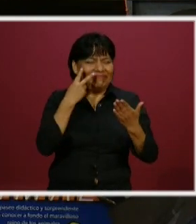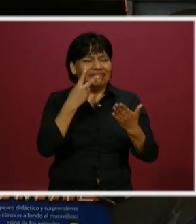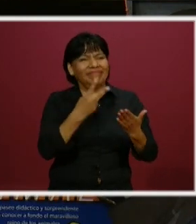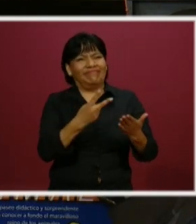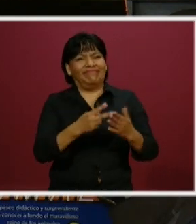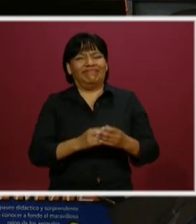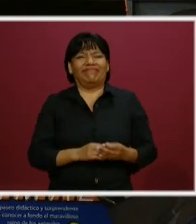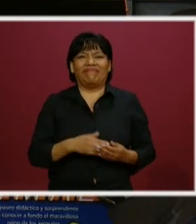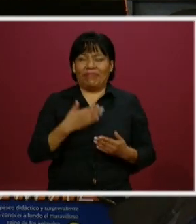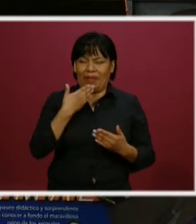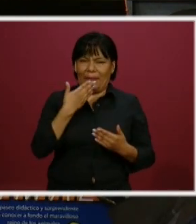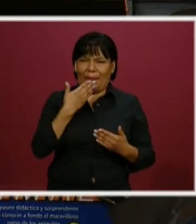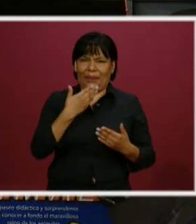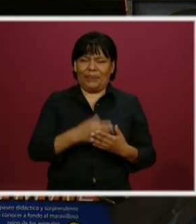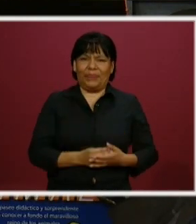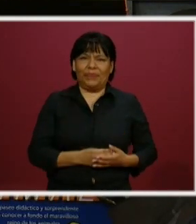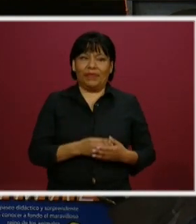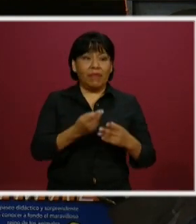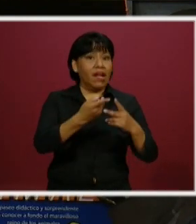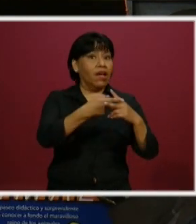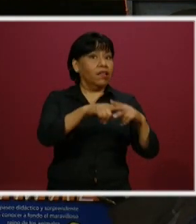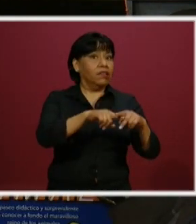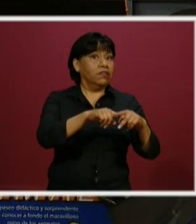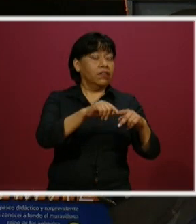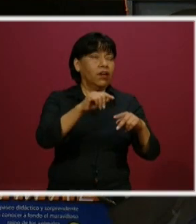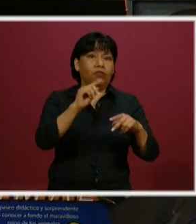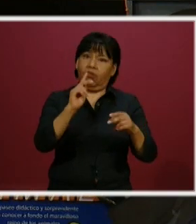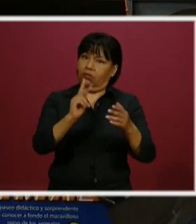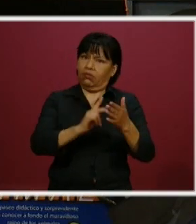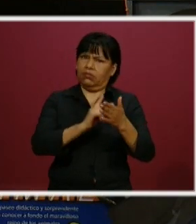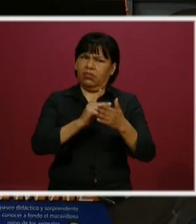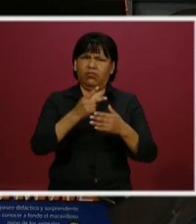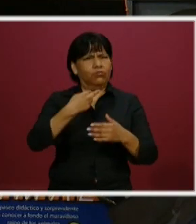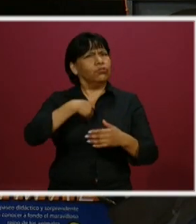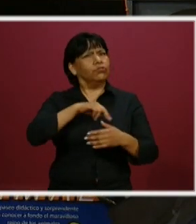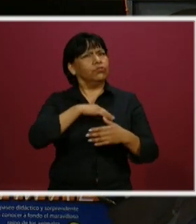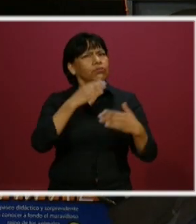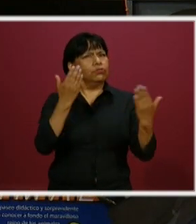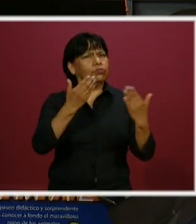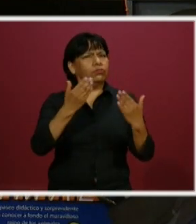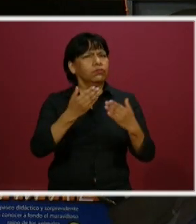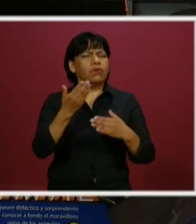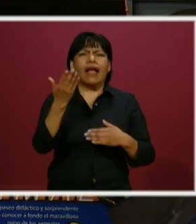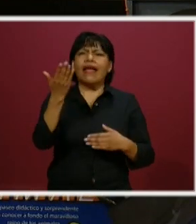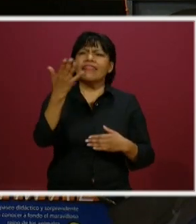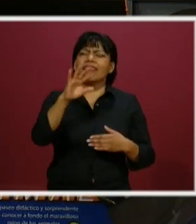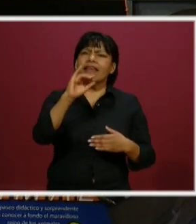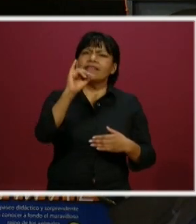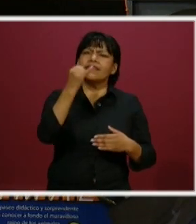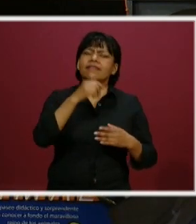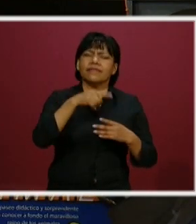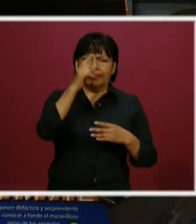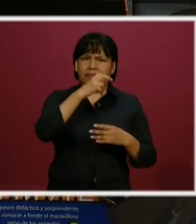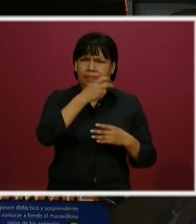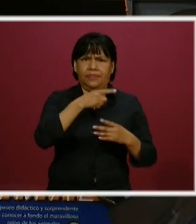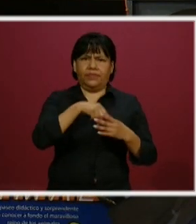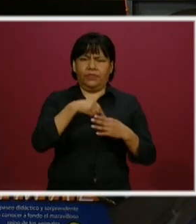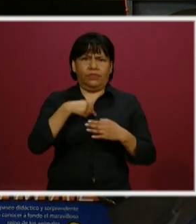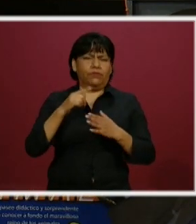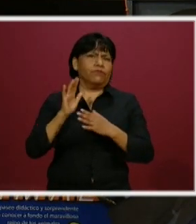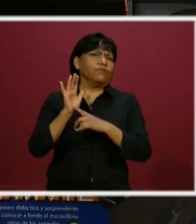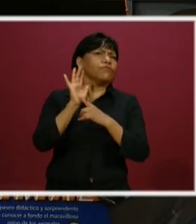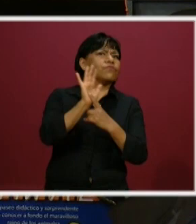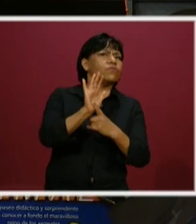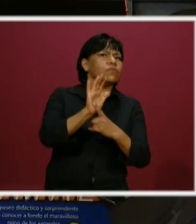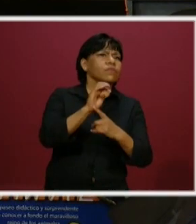bien vamos a empezar con ese breve repaso que nosotros hicimos el 10 de junio para eso te voy a mostrar